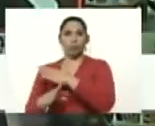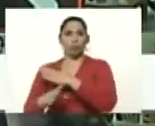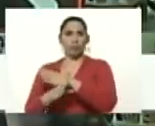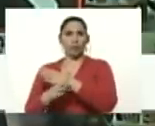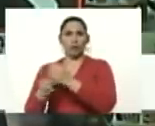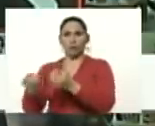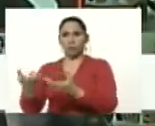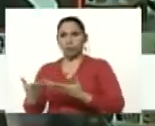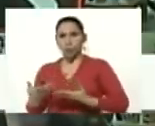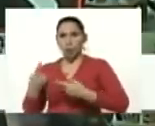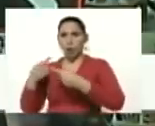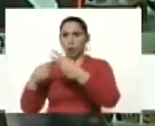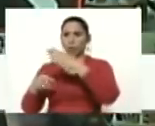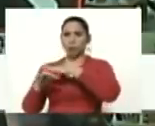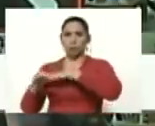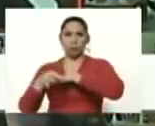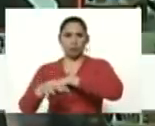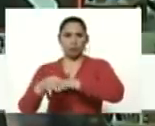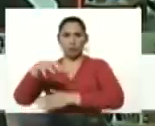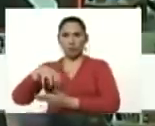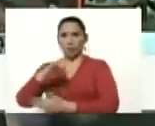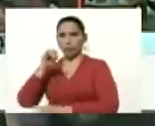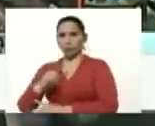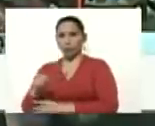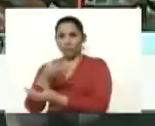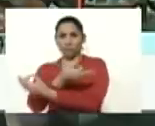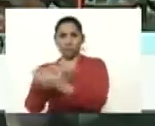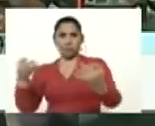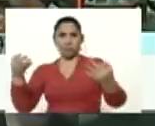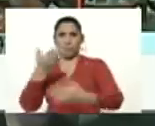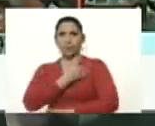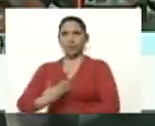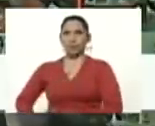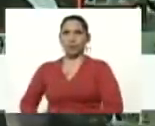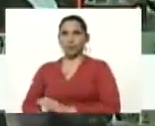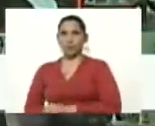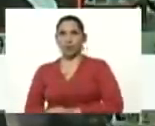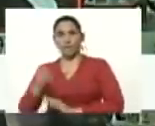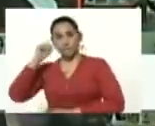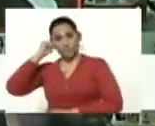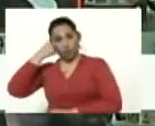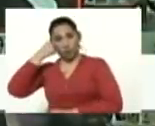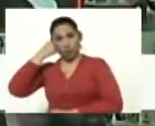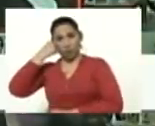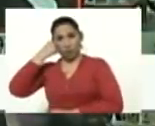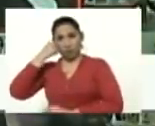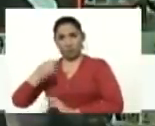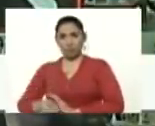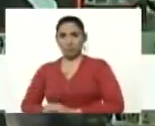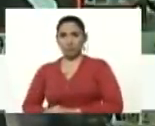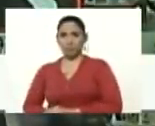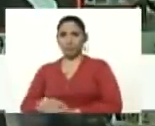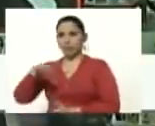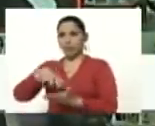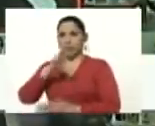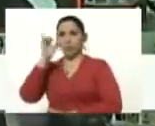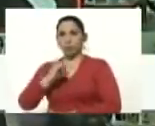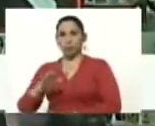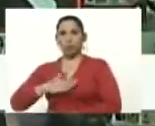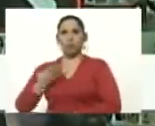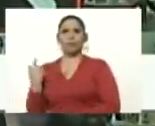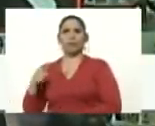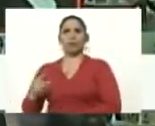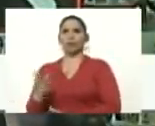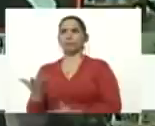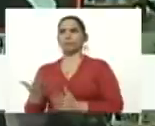el resto de los municipios zulianos y que también el éxito del presidente, recordando el pilín del Estado Zulia, de poder tener